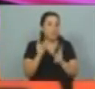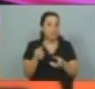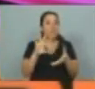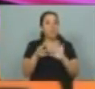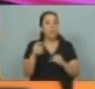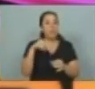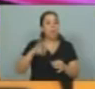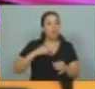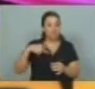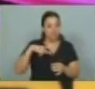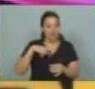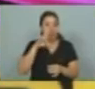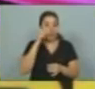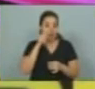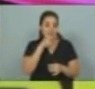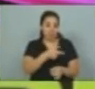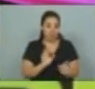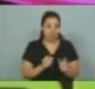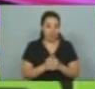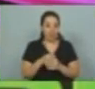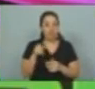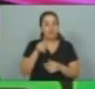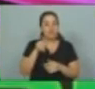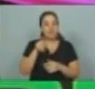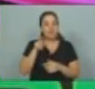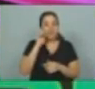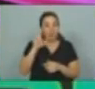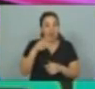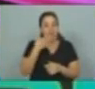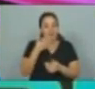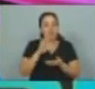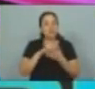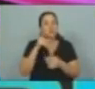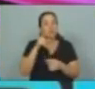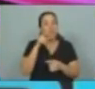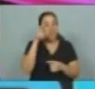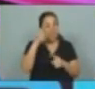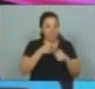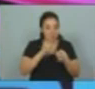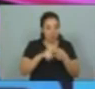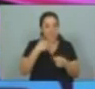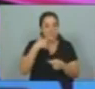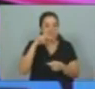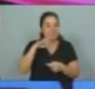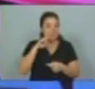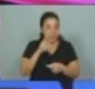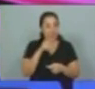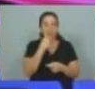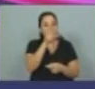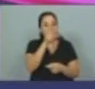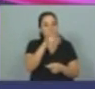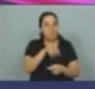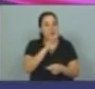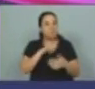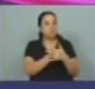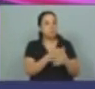en contraatacar desde su programa. En una exposición descarnada, se refirió a la jugada de su despechada ex, lisa y llanamente, como una